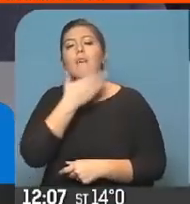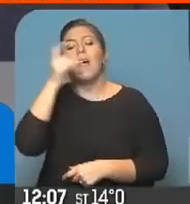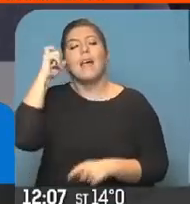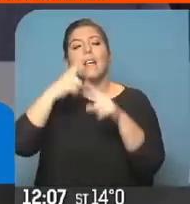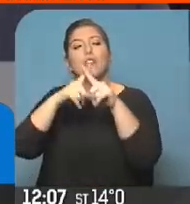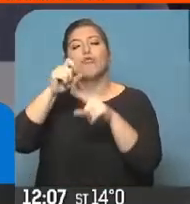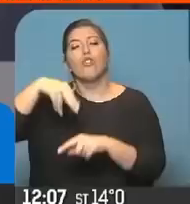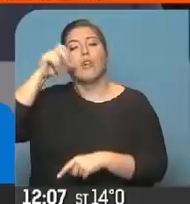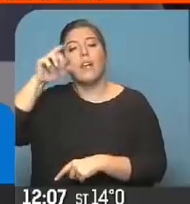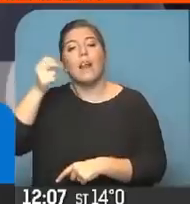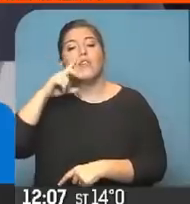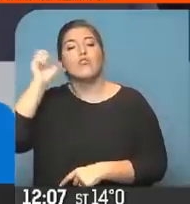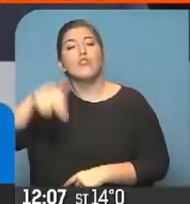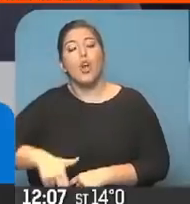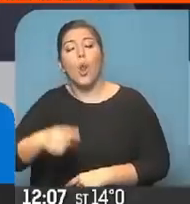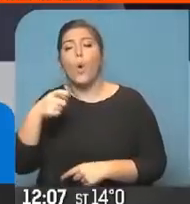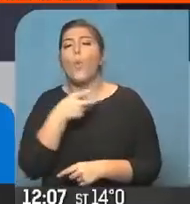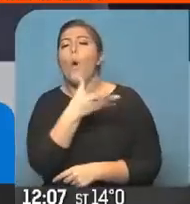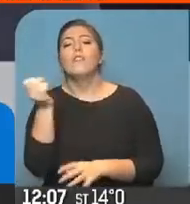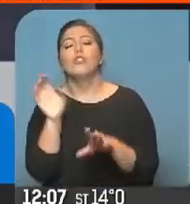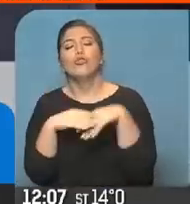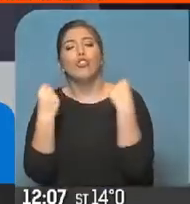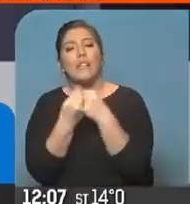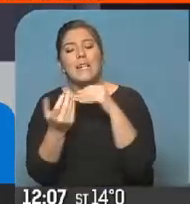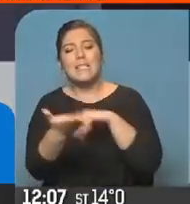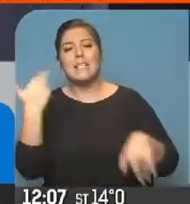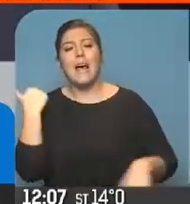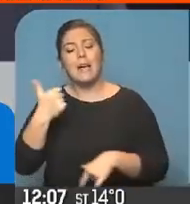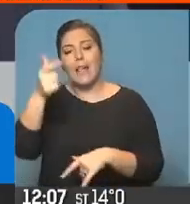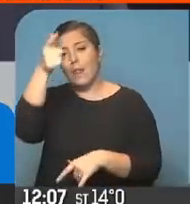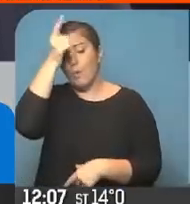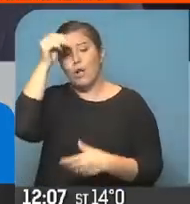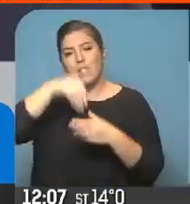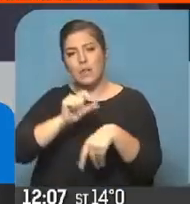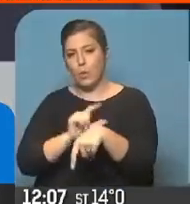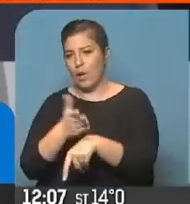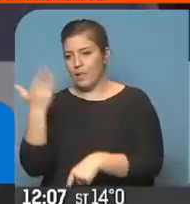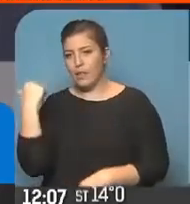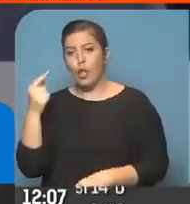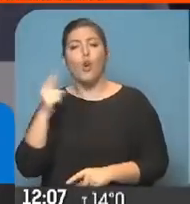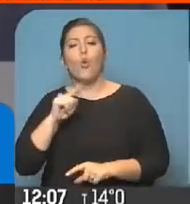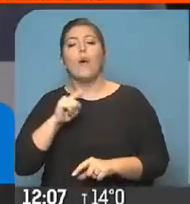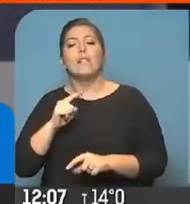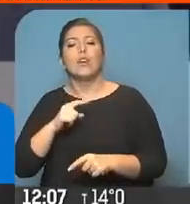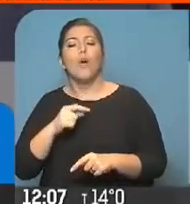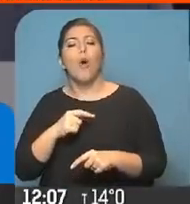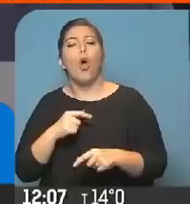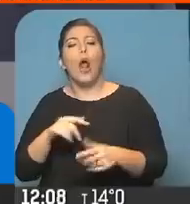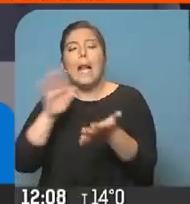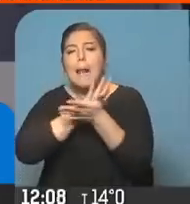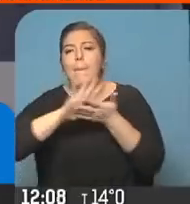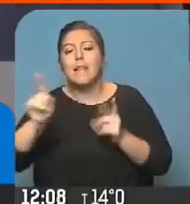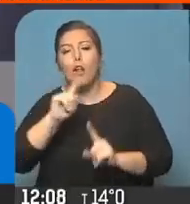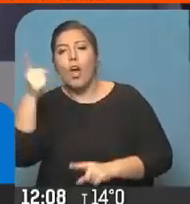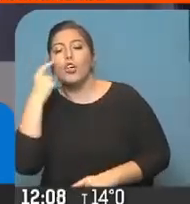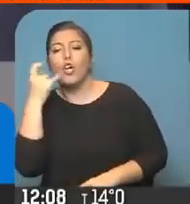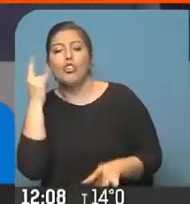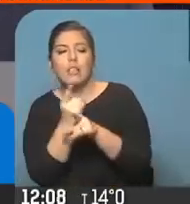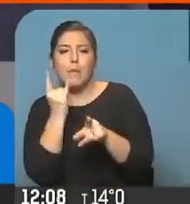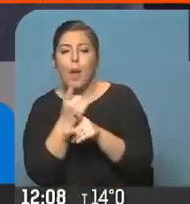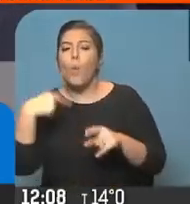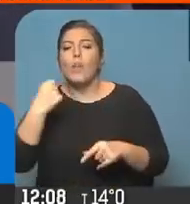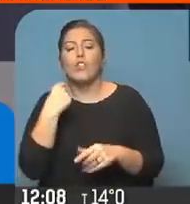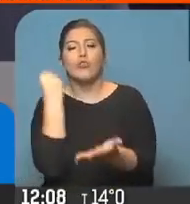cantidad de efectivos fueron exonerados de la fuerza es decir a la gobernadora vida las instantes no se trata de purga sino un sistema de control permanente pero cuántos han sido